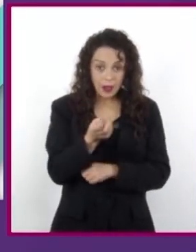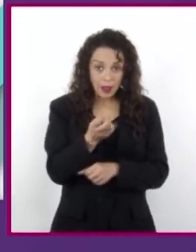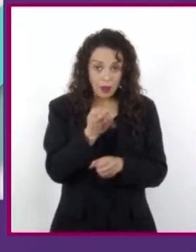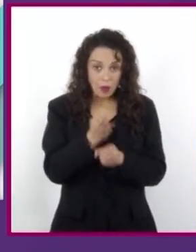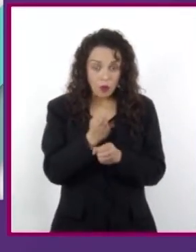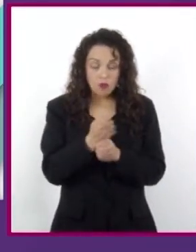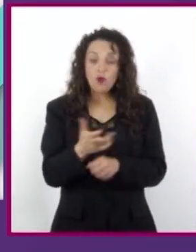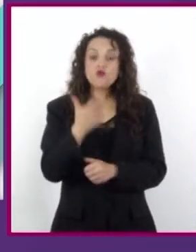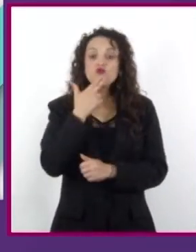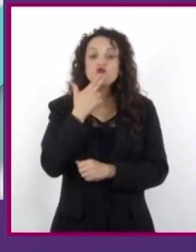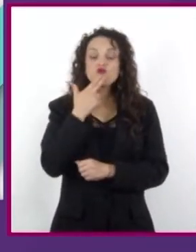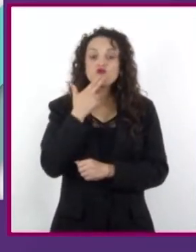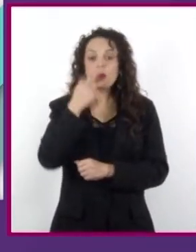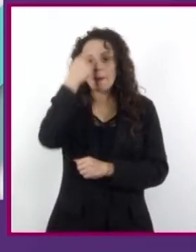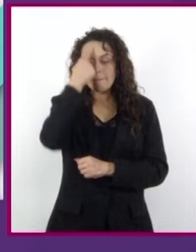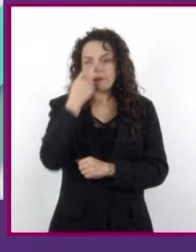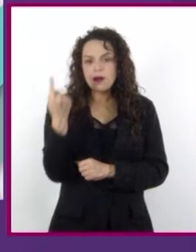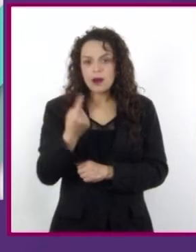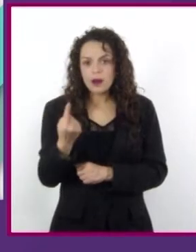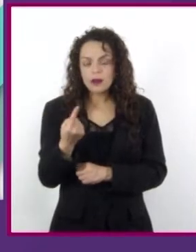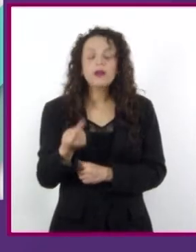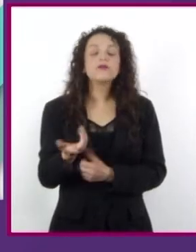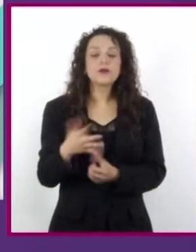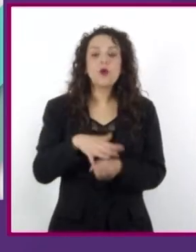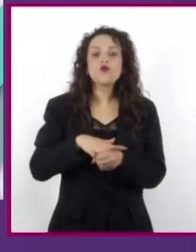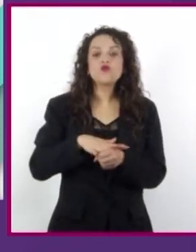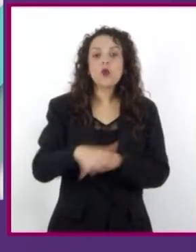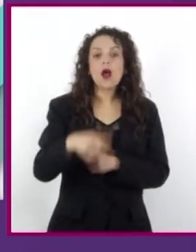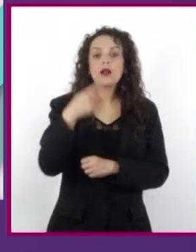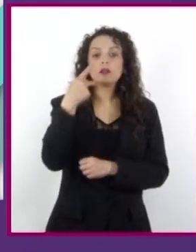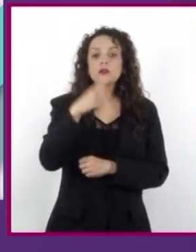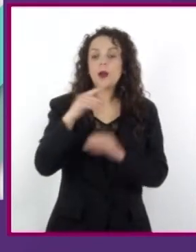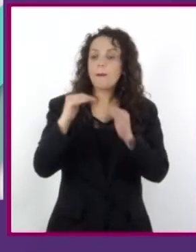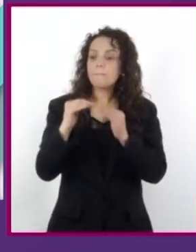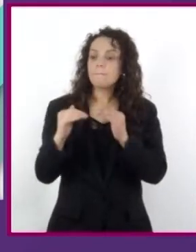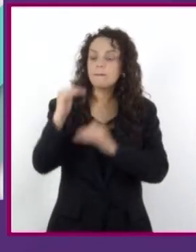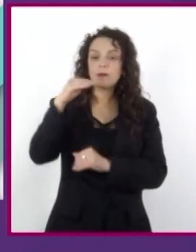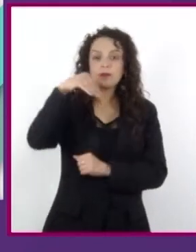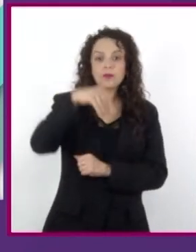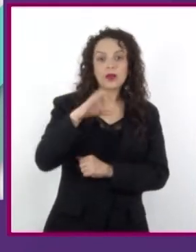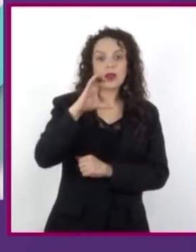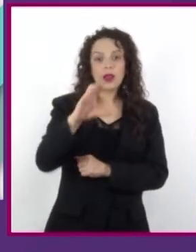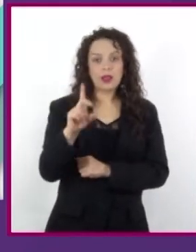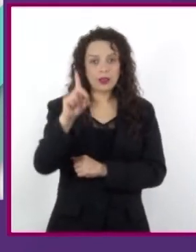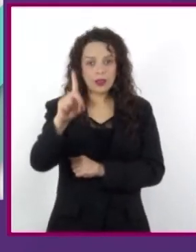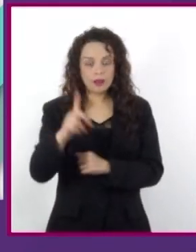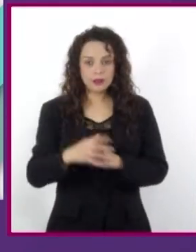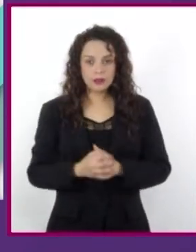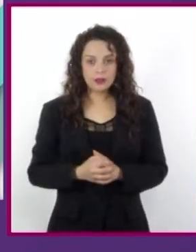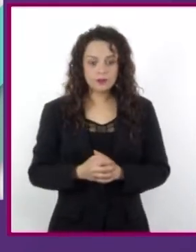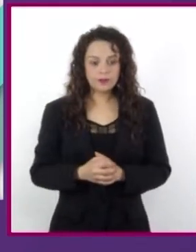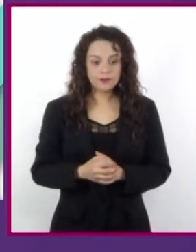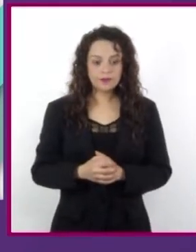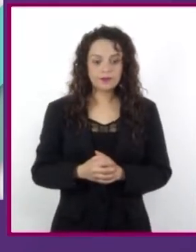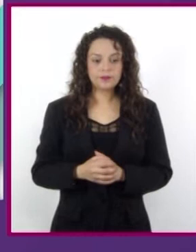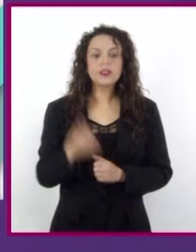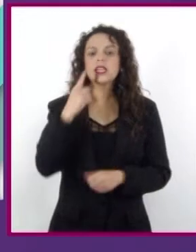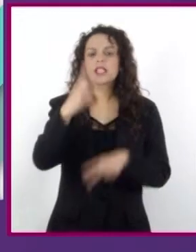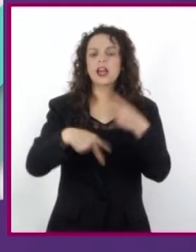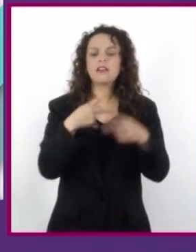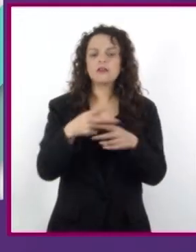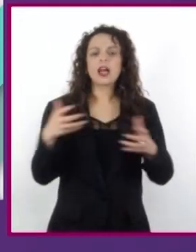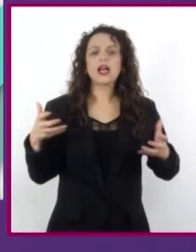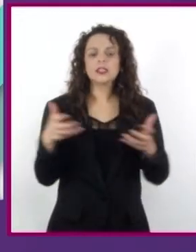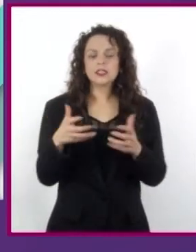los utilizaremos para saber cuál es su máximo común divisor. Lo que haremos es ir obteniendo los